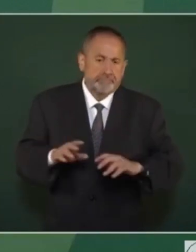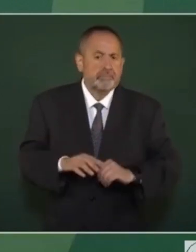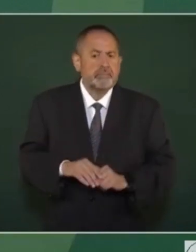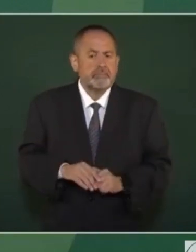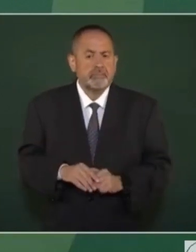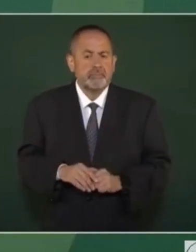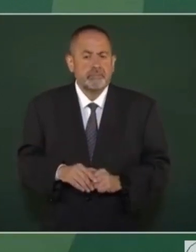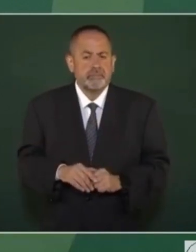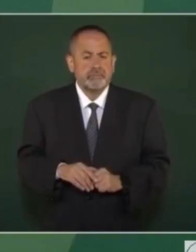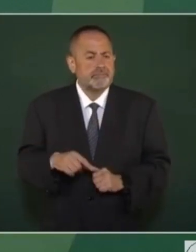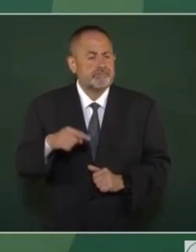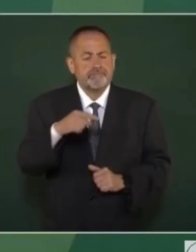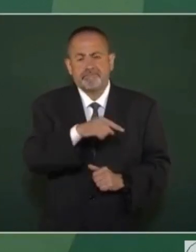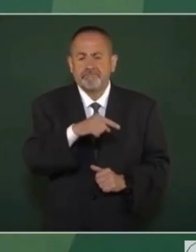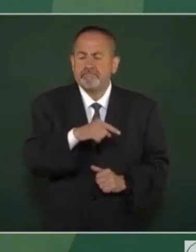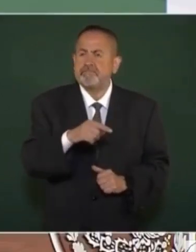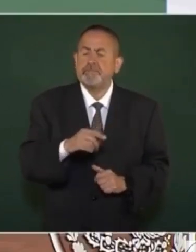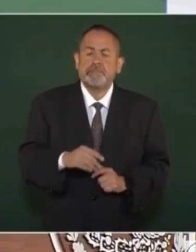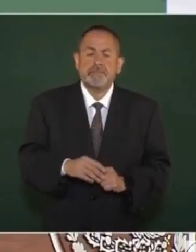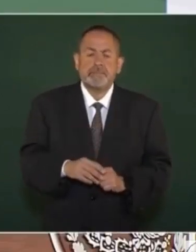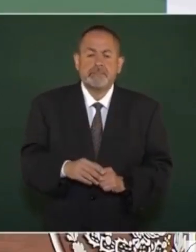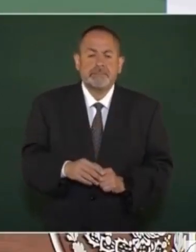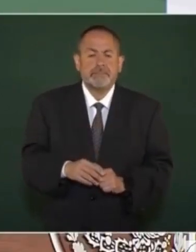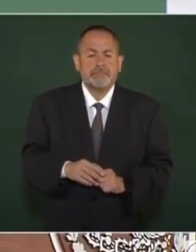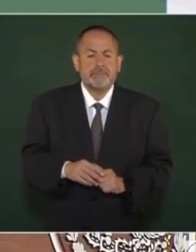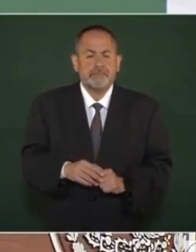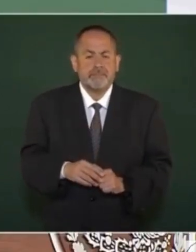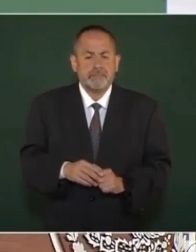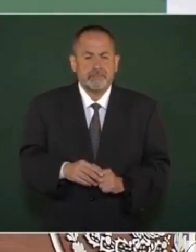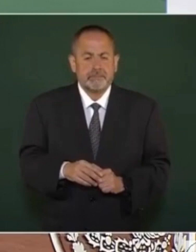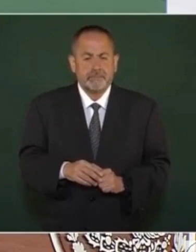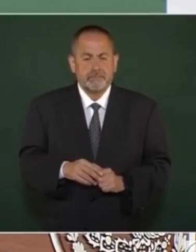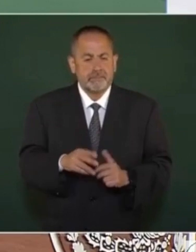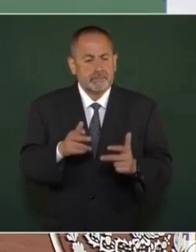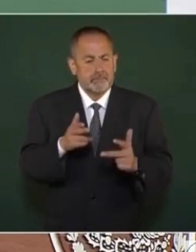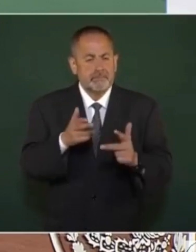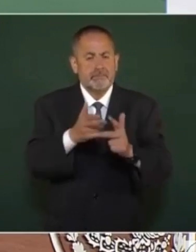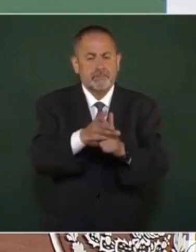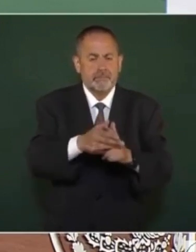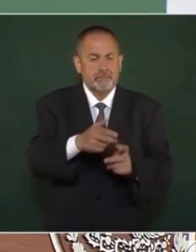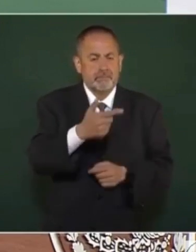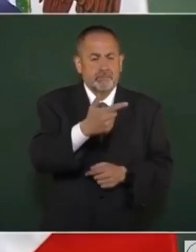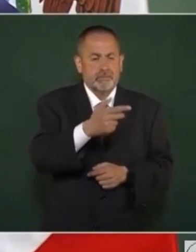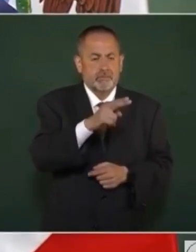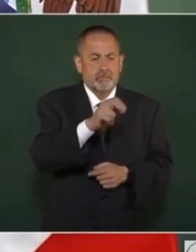La hazaña con que asesinaron a Gustavo Madero es